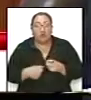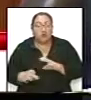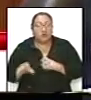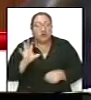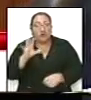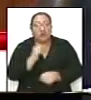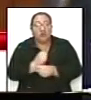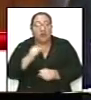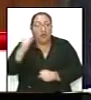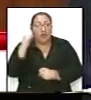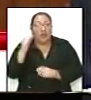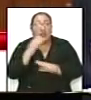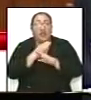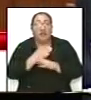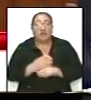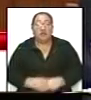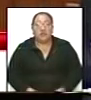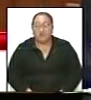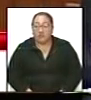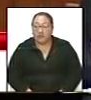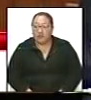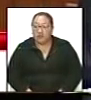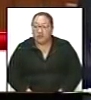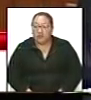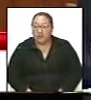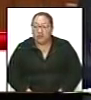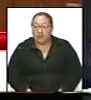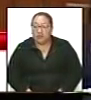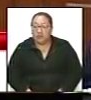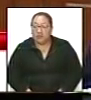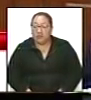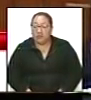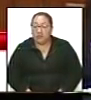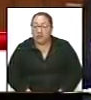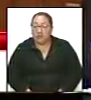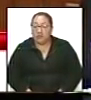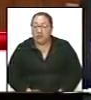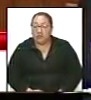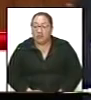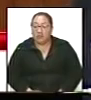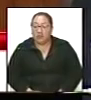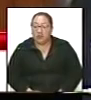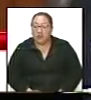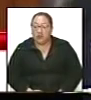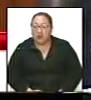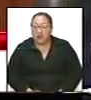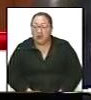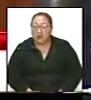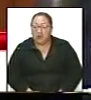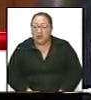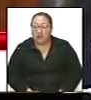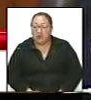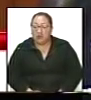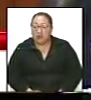ejerció su derecho de defensa, asistido por su defensa técnica.